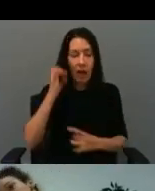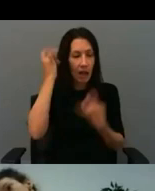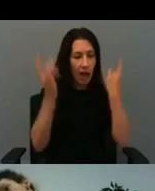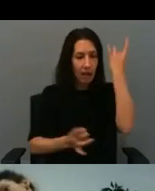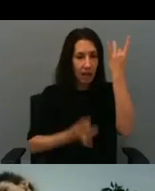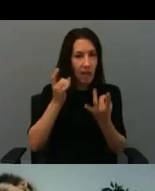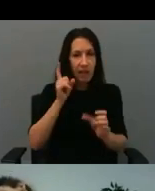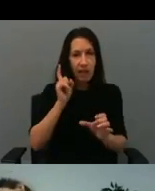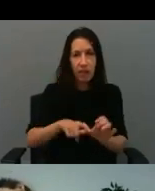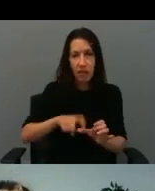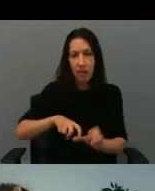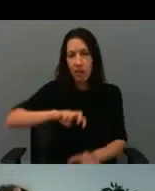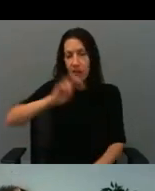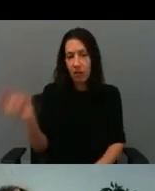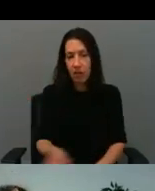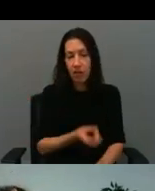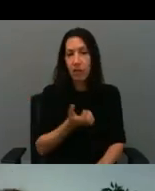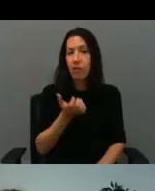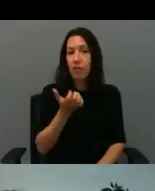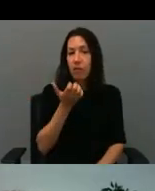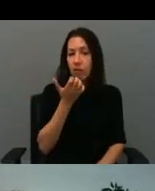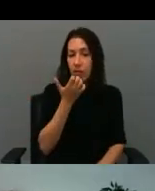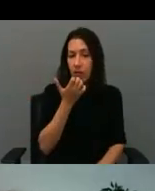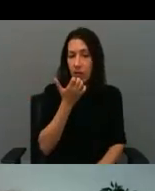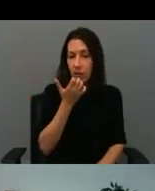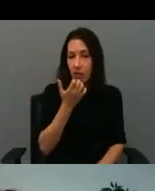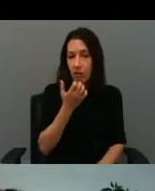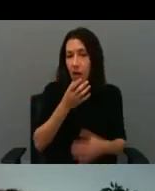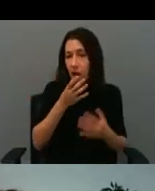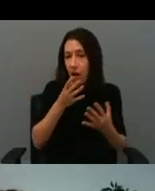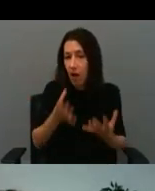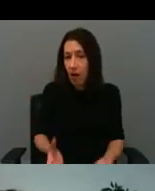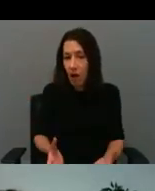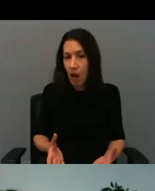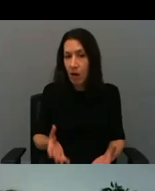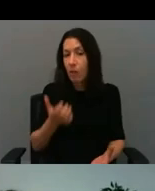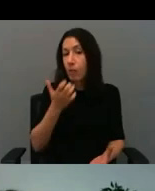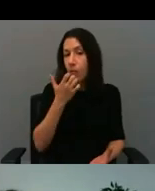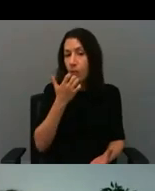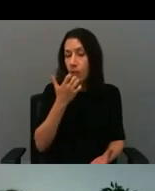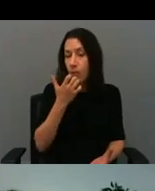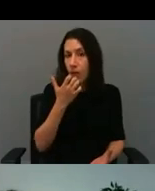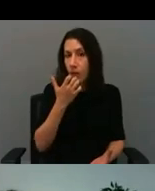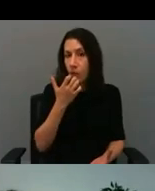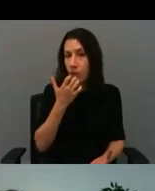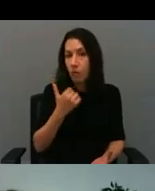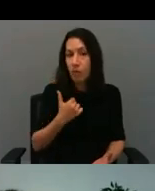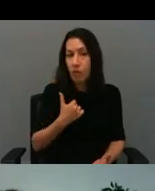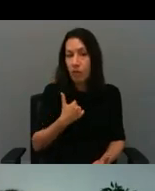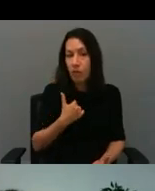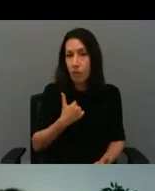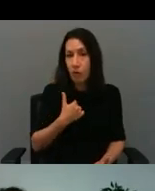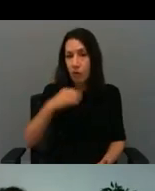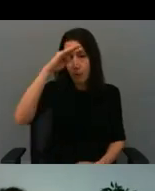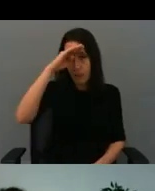ahora mismo. Incluso así se para el aseo de la mañana, porque mis padres